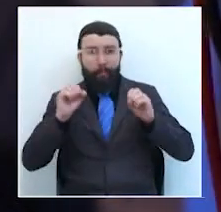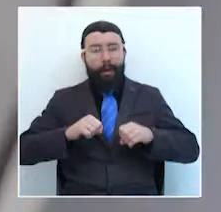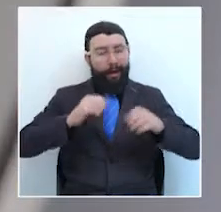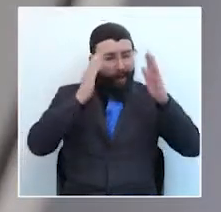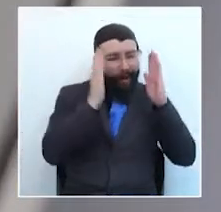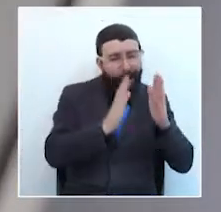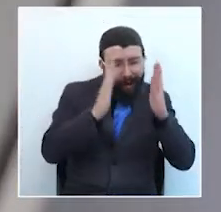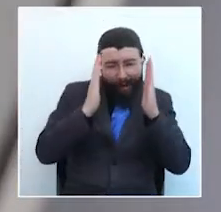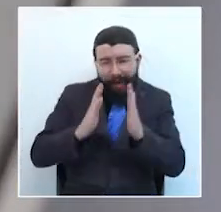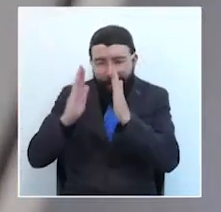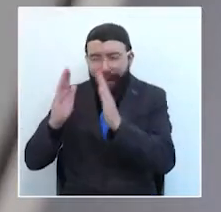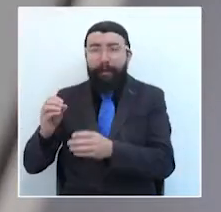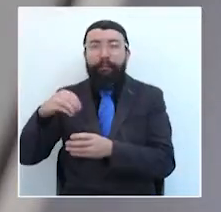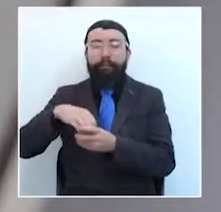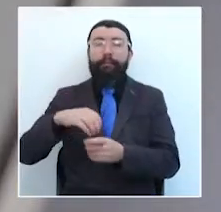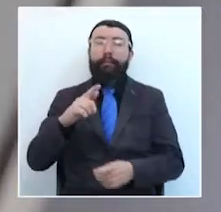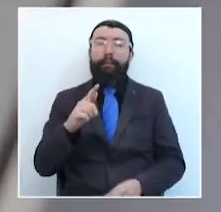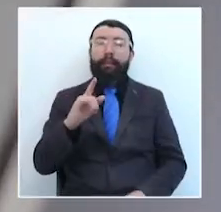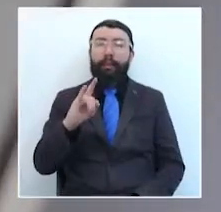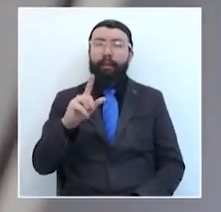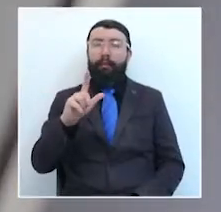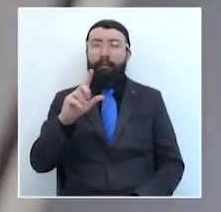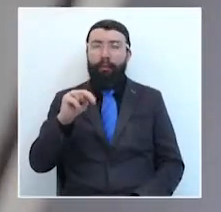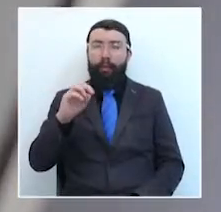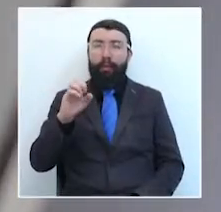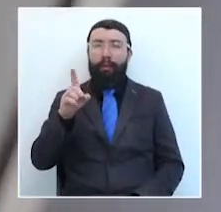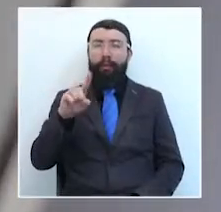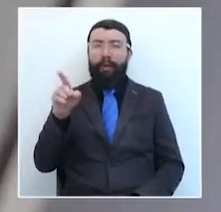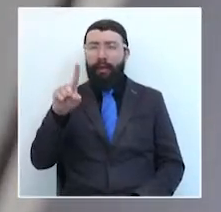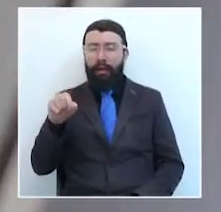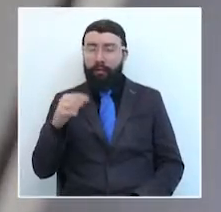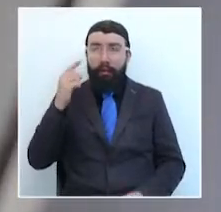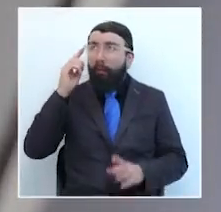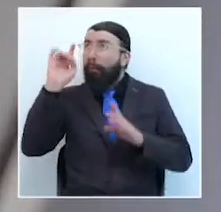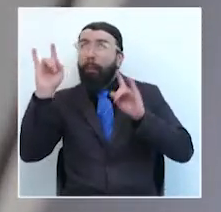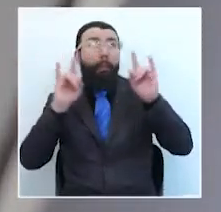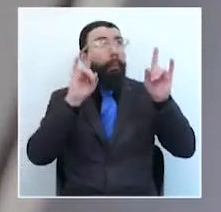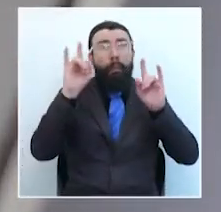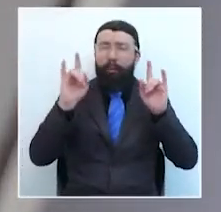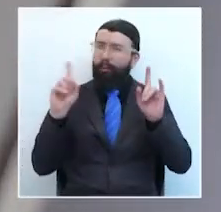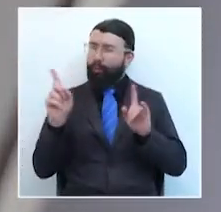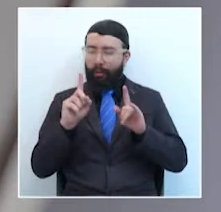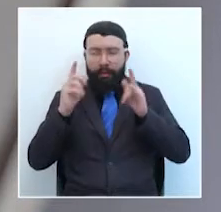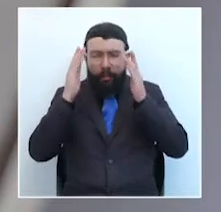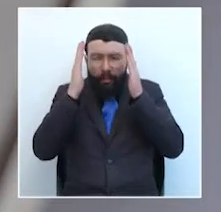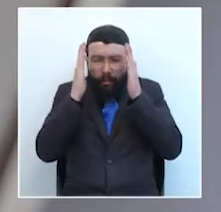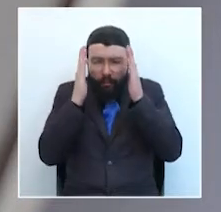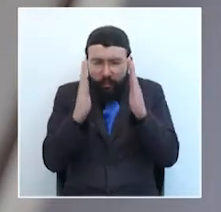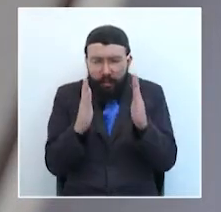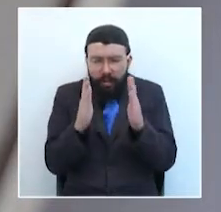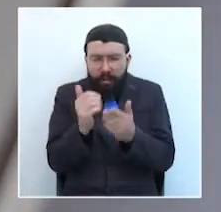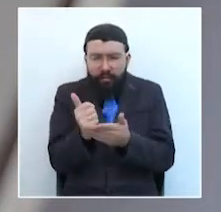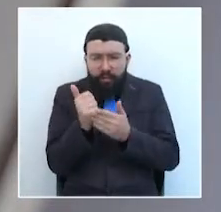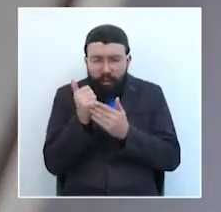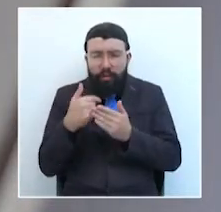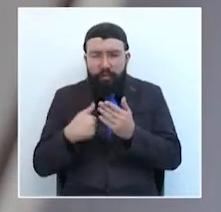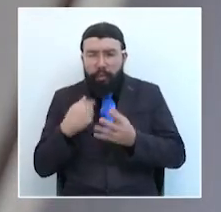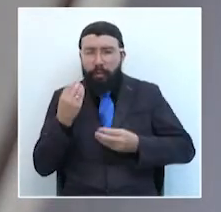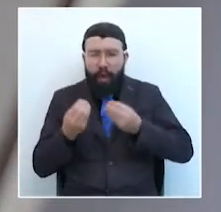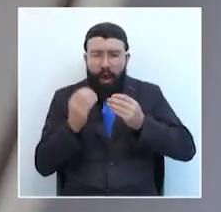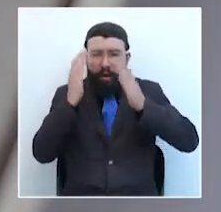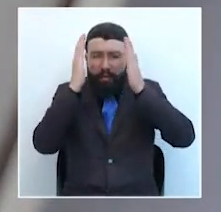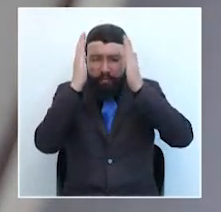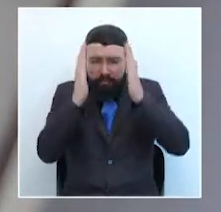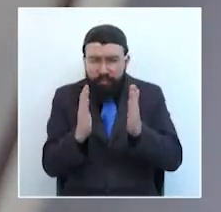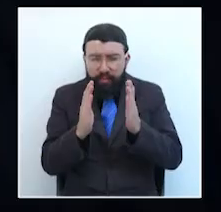mindfulness nos enseña a mantener las distracciones a raya proporcionando mayor nivel de concentración en lo que estamos haciendo en